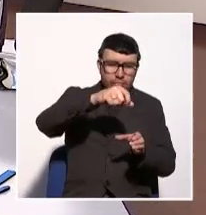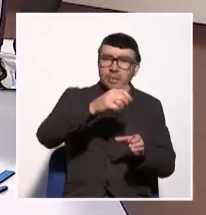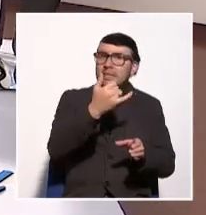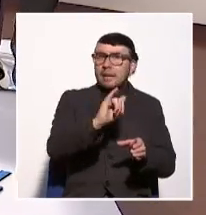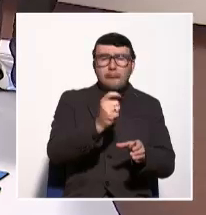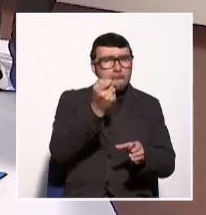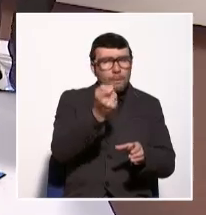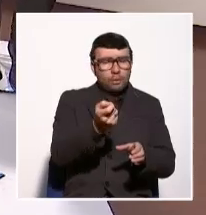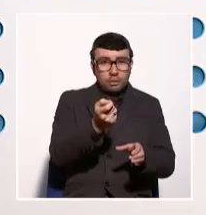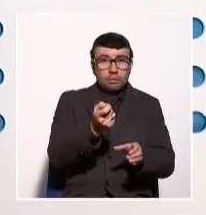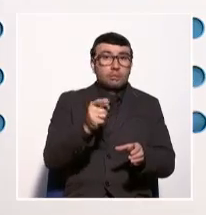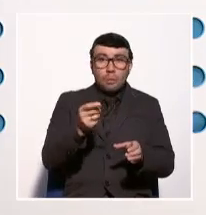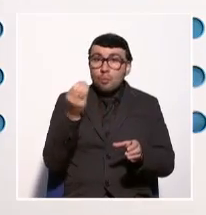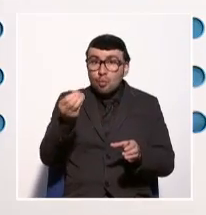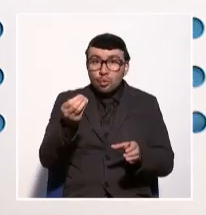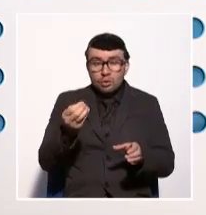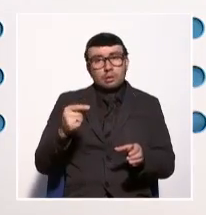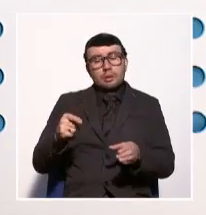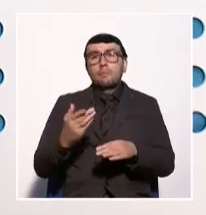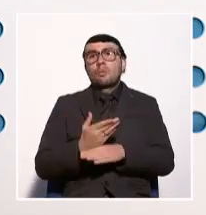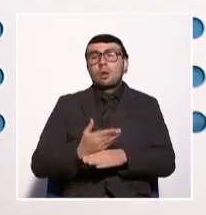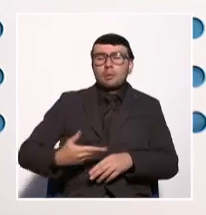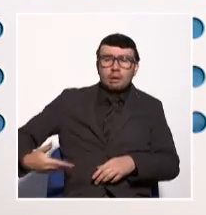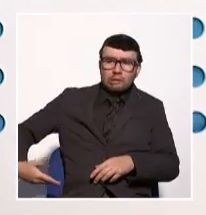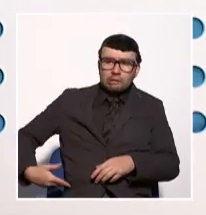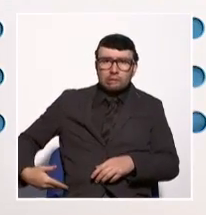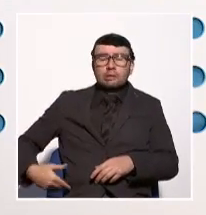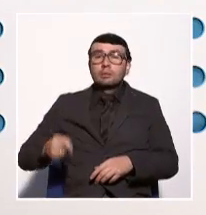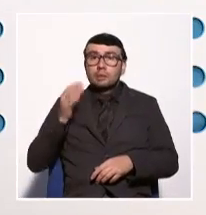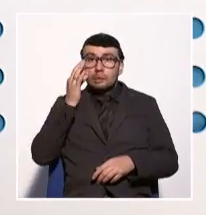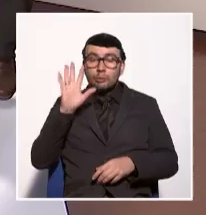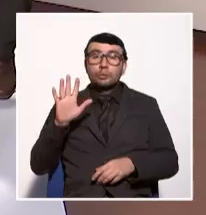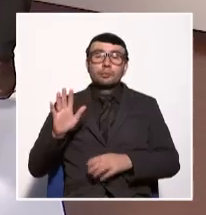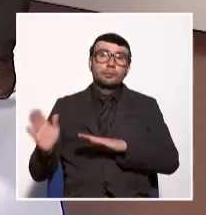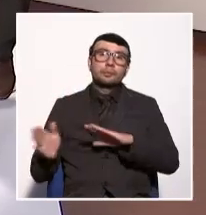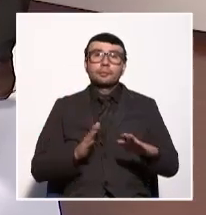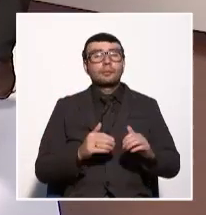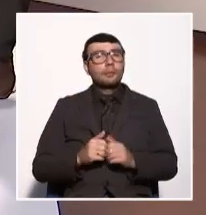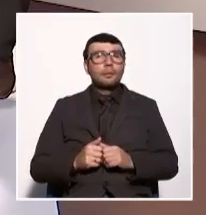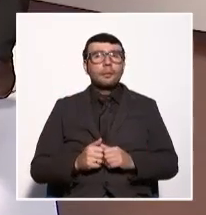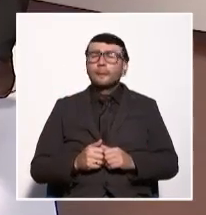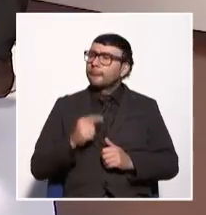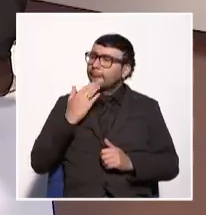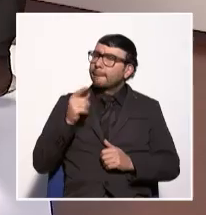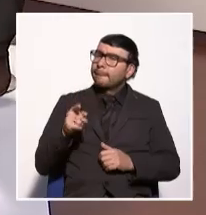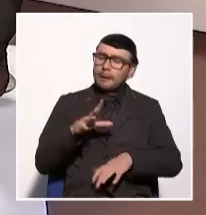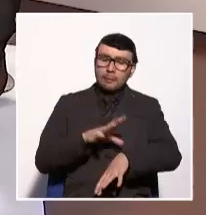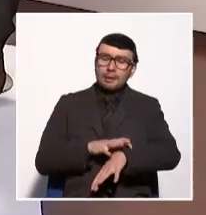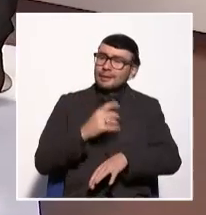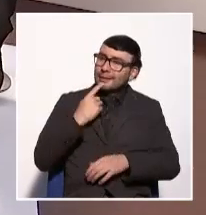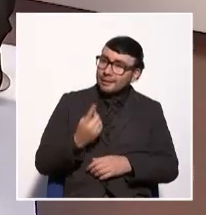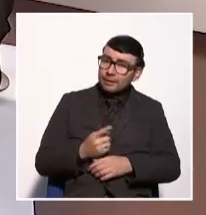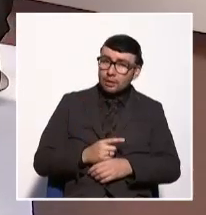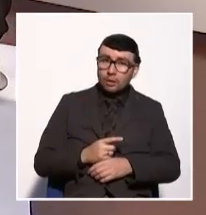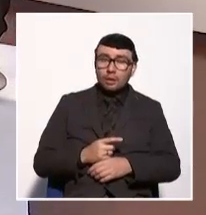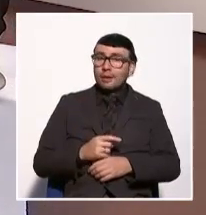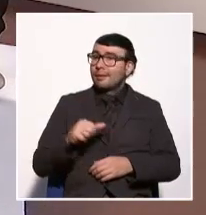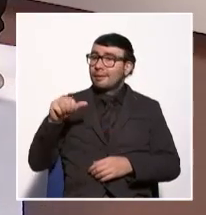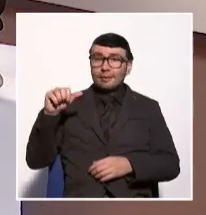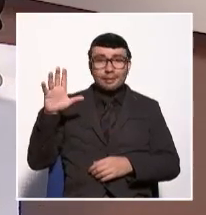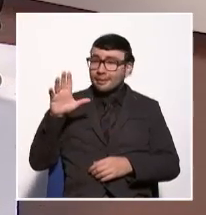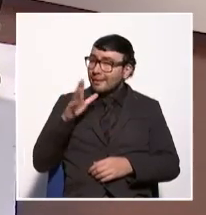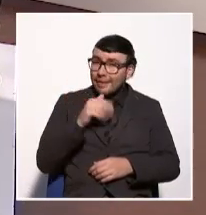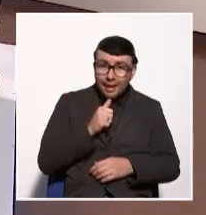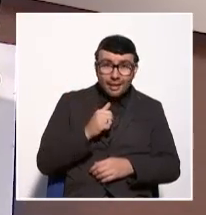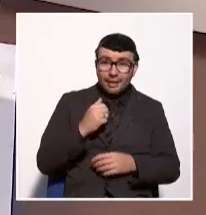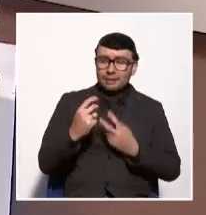renales a un alcalá al calor si hay otra cosa en medicina un adagio nada es veneno todo es veneno todo